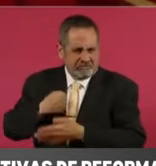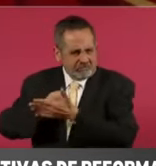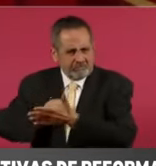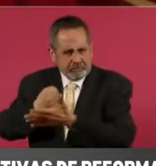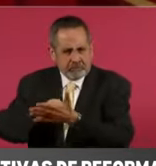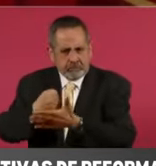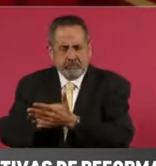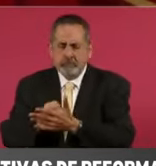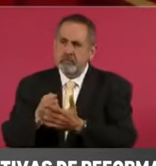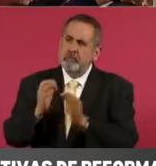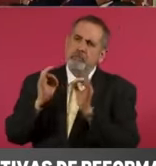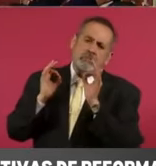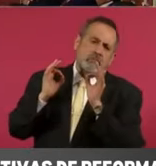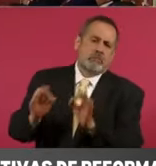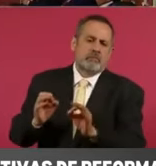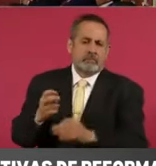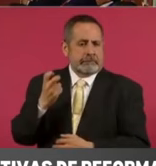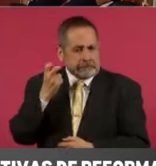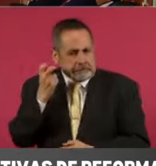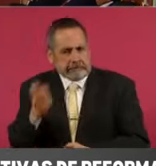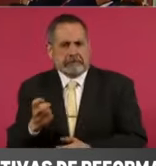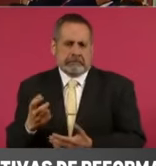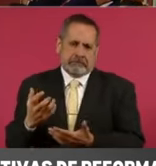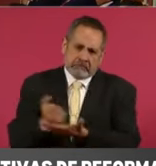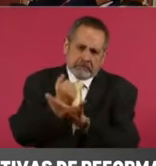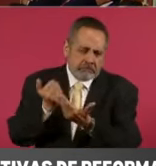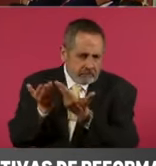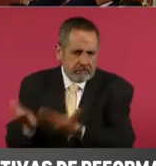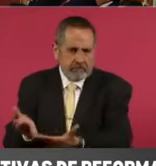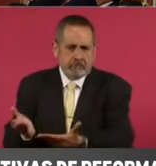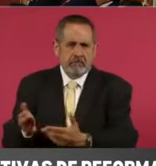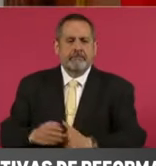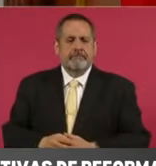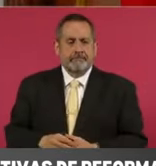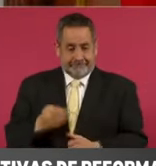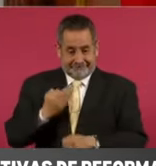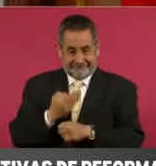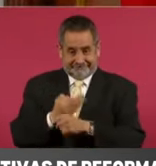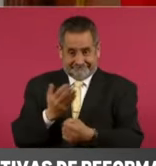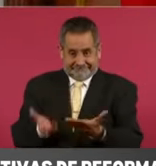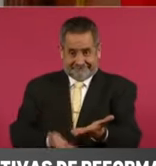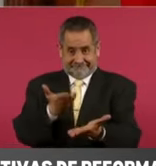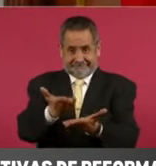dirigentes. Estas propuestas son a todas luces